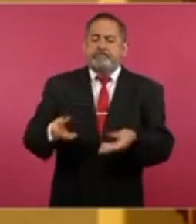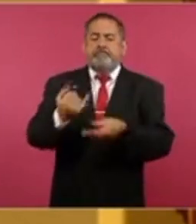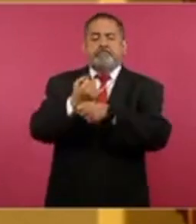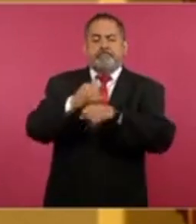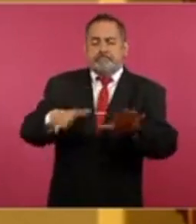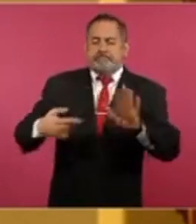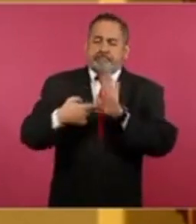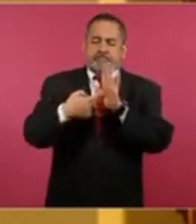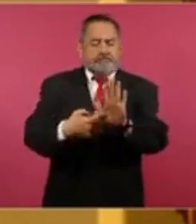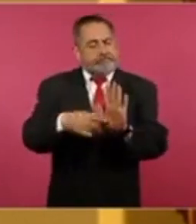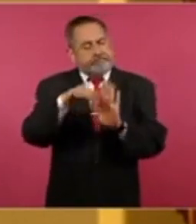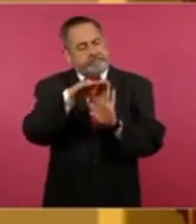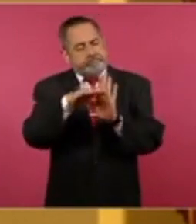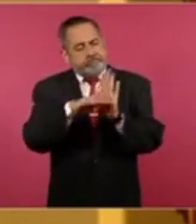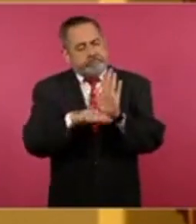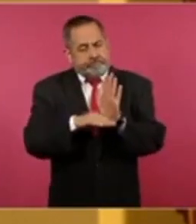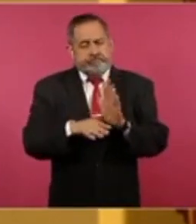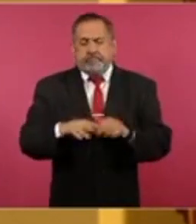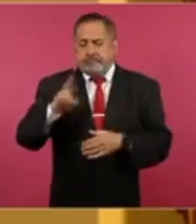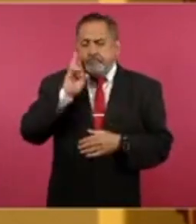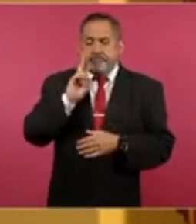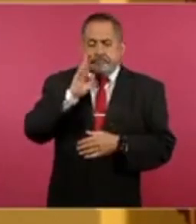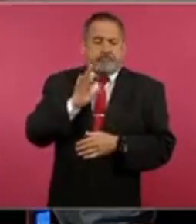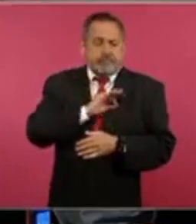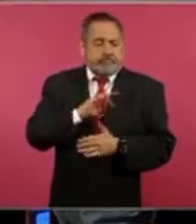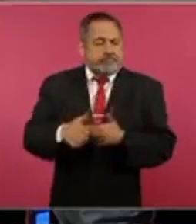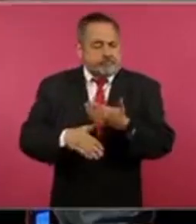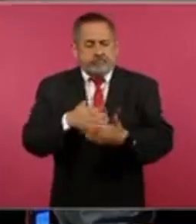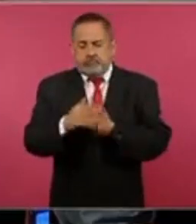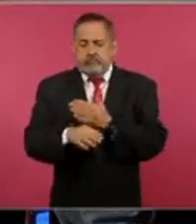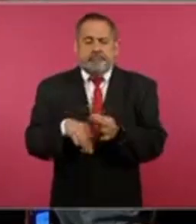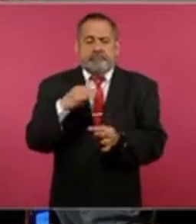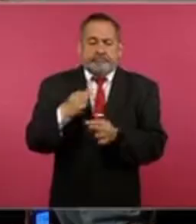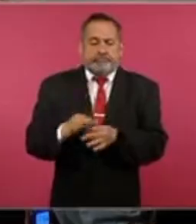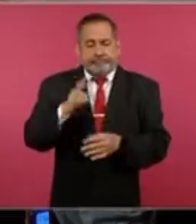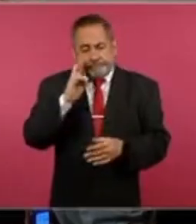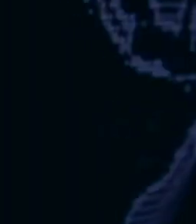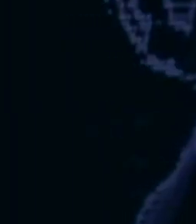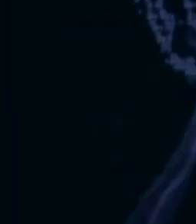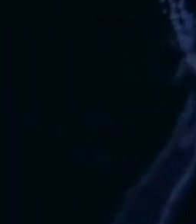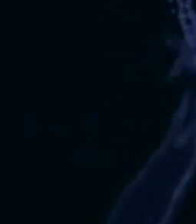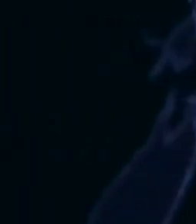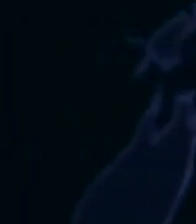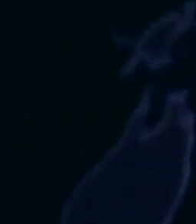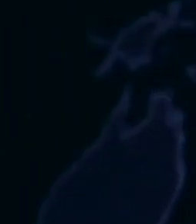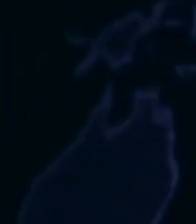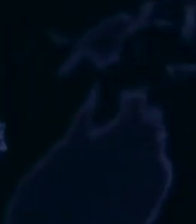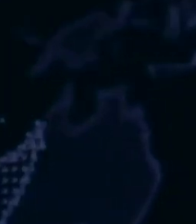desarrollar toda esa actividad y llevar a fin esta investigación.